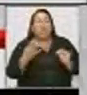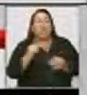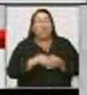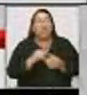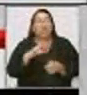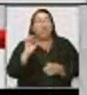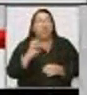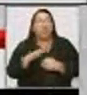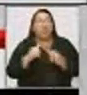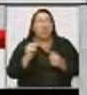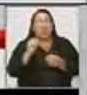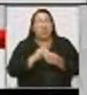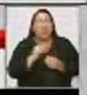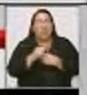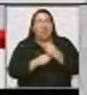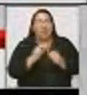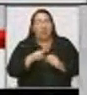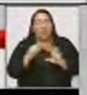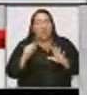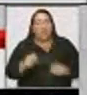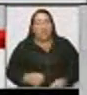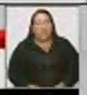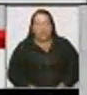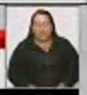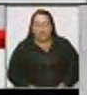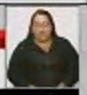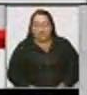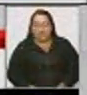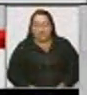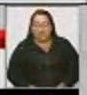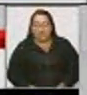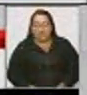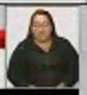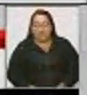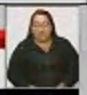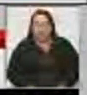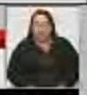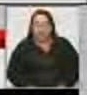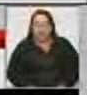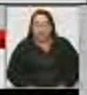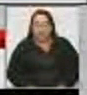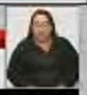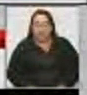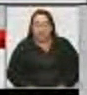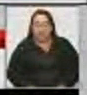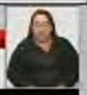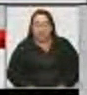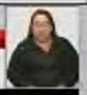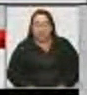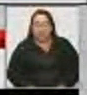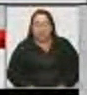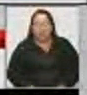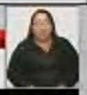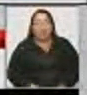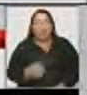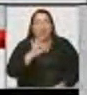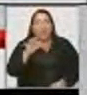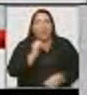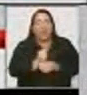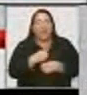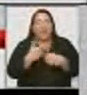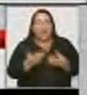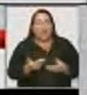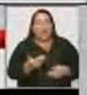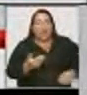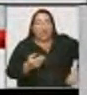9.3% a la registrada en el año 2017. Asimismo, el INEI refiere que el porcentaje de trabajadoras del hogar que cuentan con